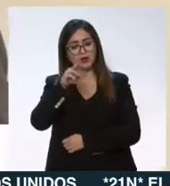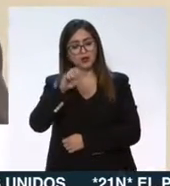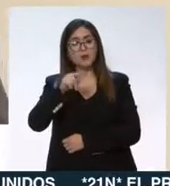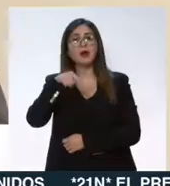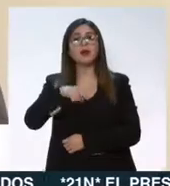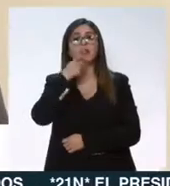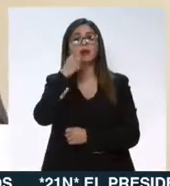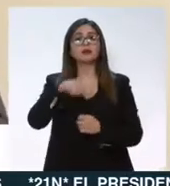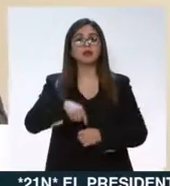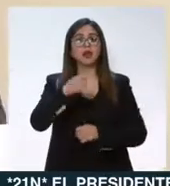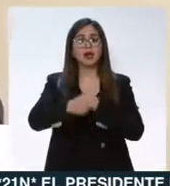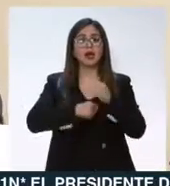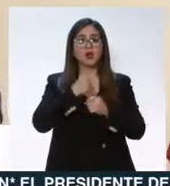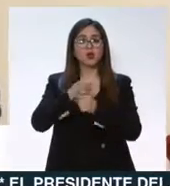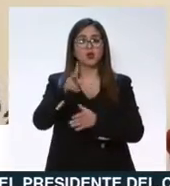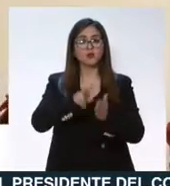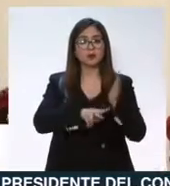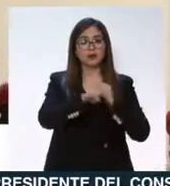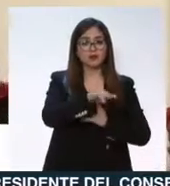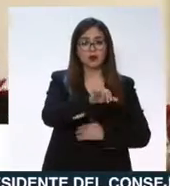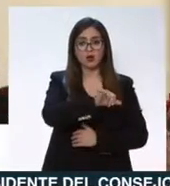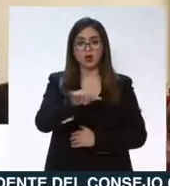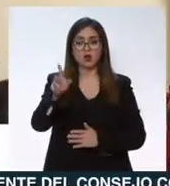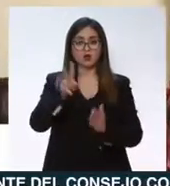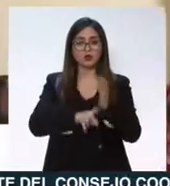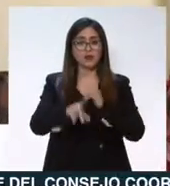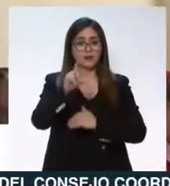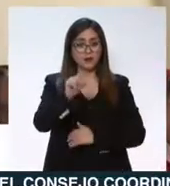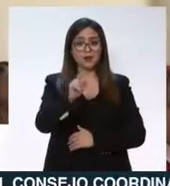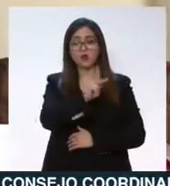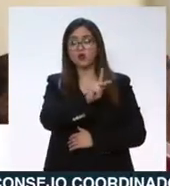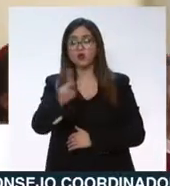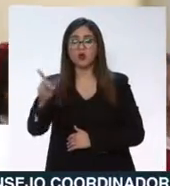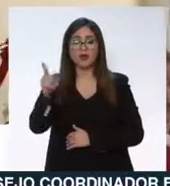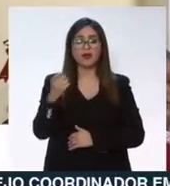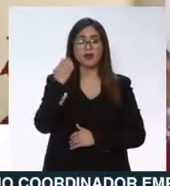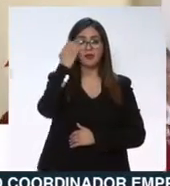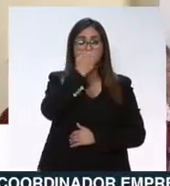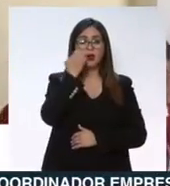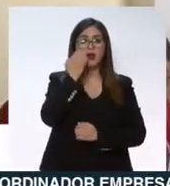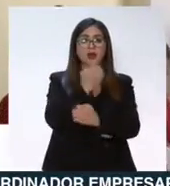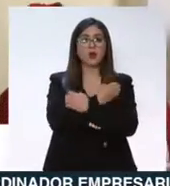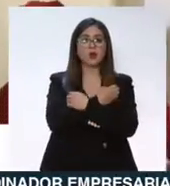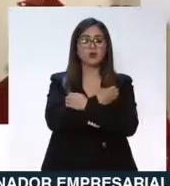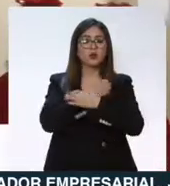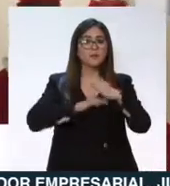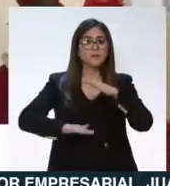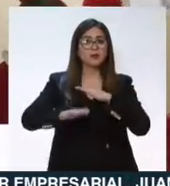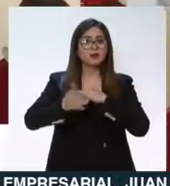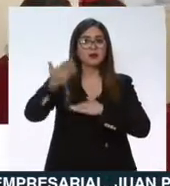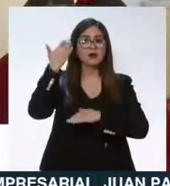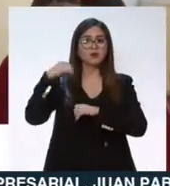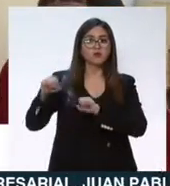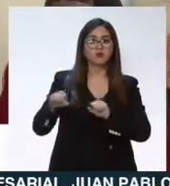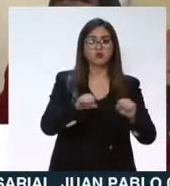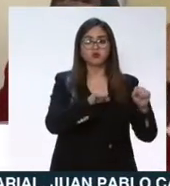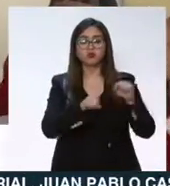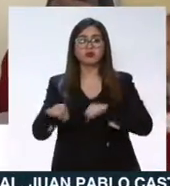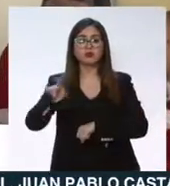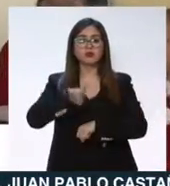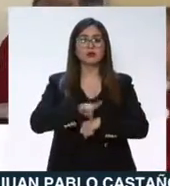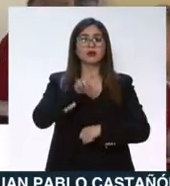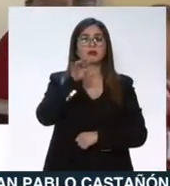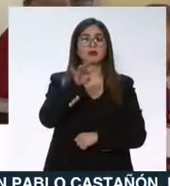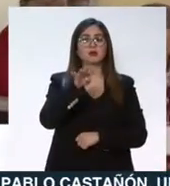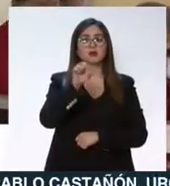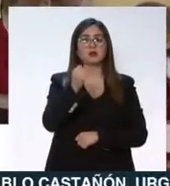del ciclo escolar 2019-2020, todos los planteles escolares de educación básica que fueron dañados por el sismo del pasado 19 de septiembre